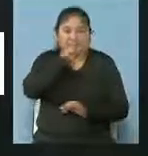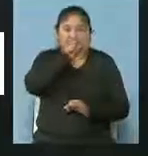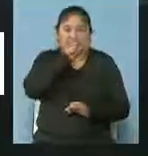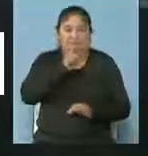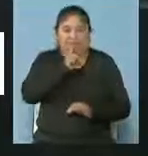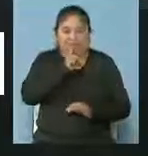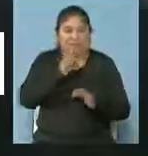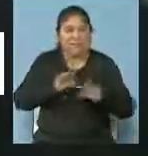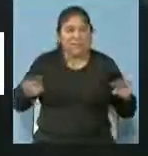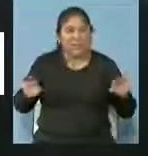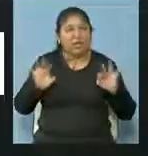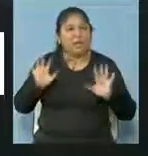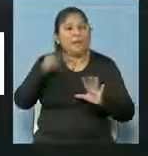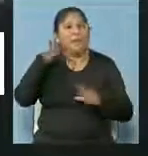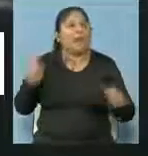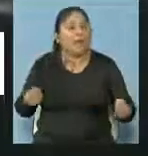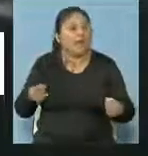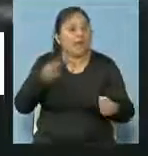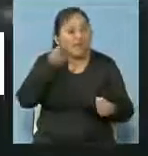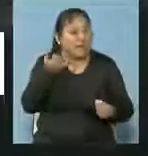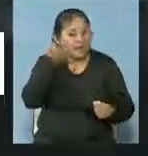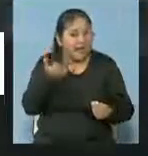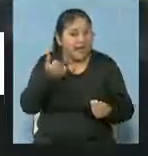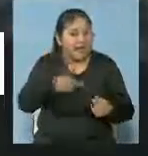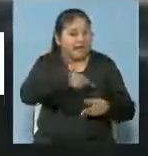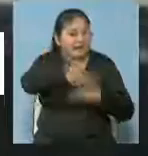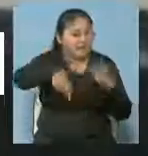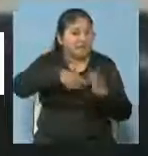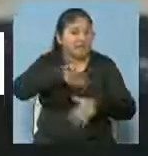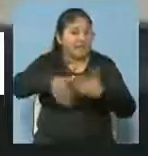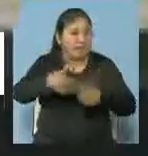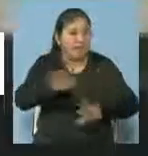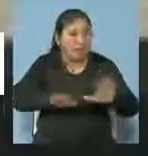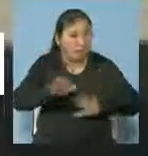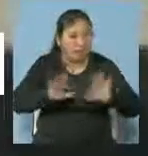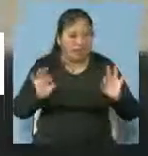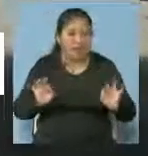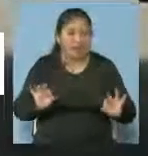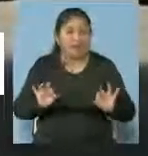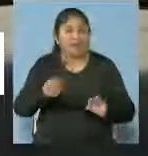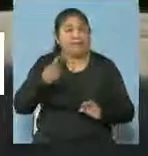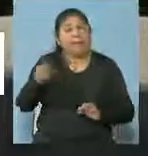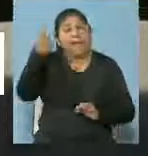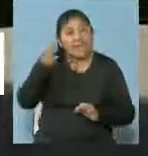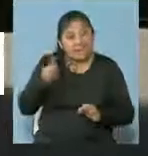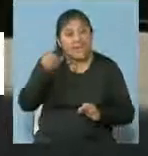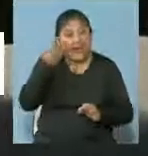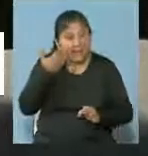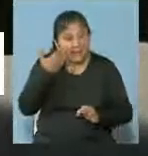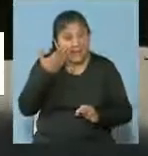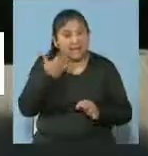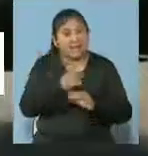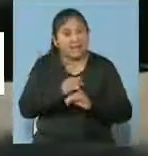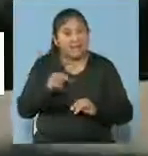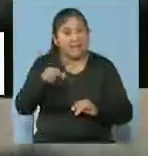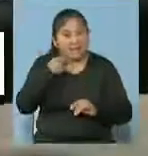ya se están haciendo las actuaciones. Pero ¿qué es lo que queremos confirmar a esta hora de la tarde? Que este efectivo fue retirado de este